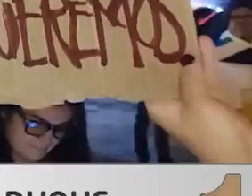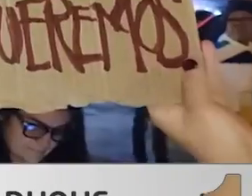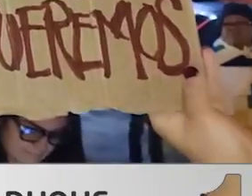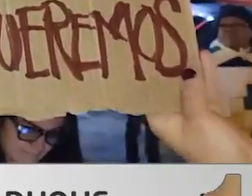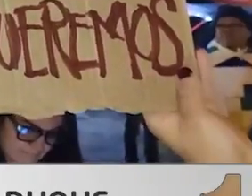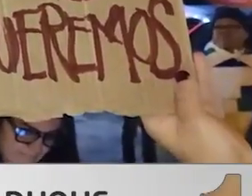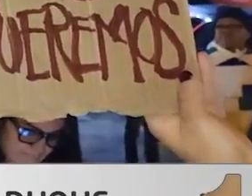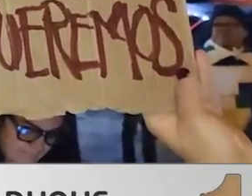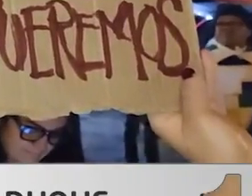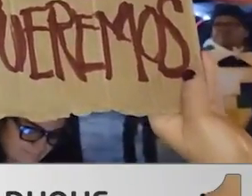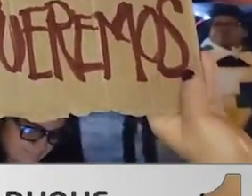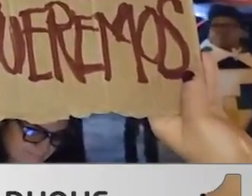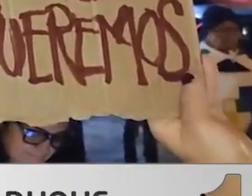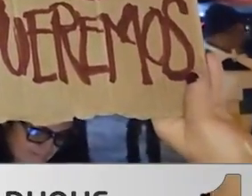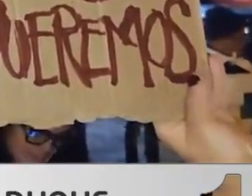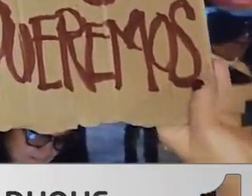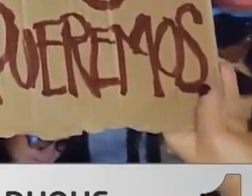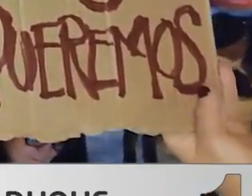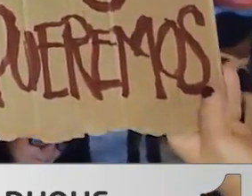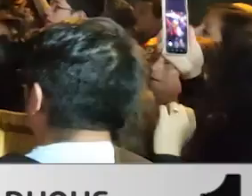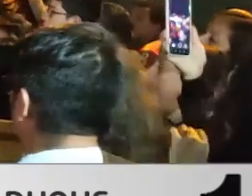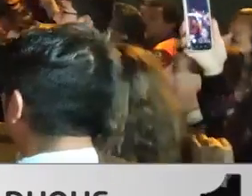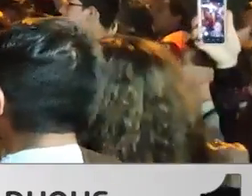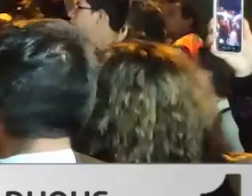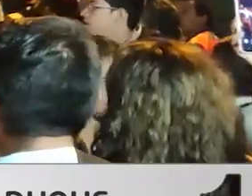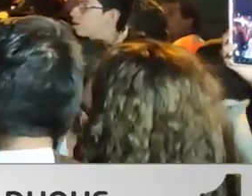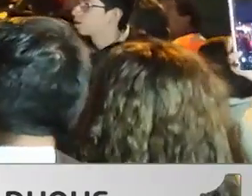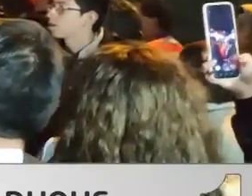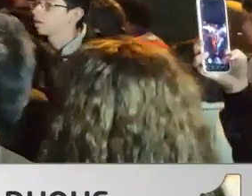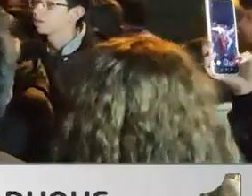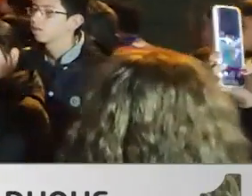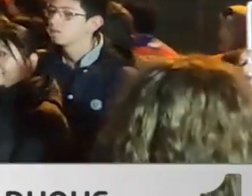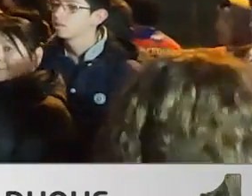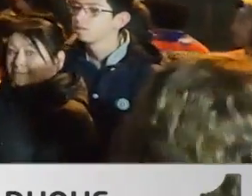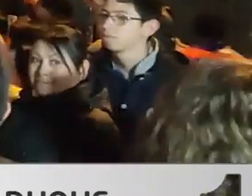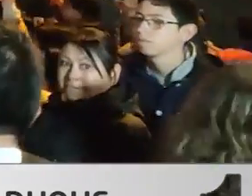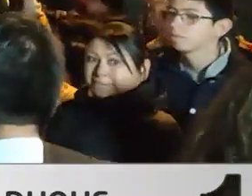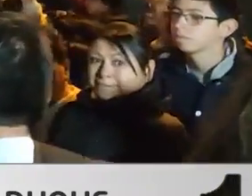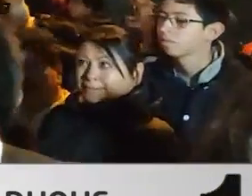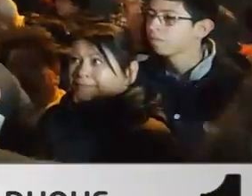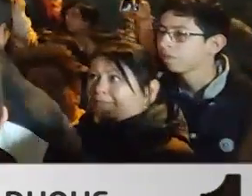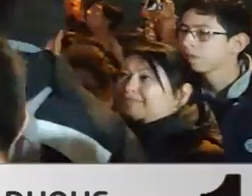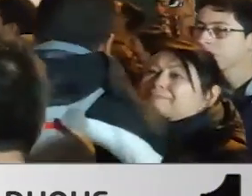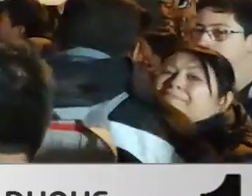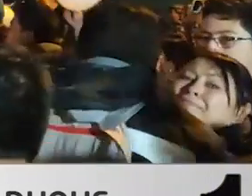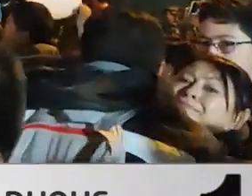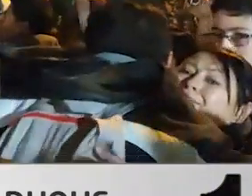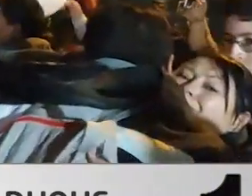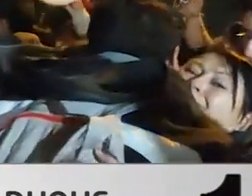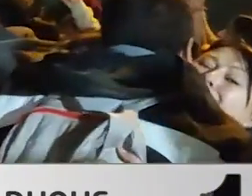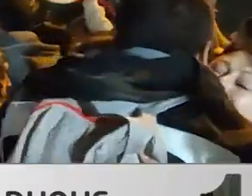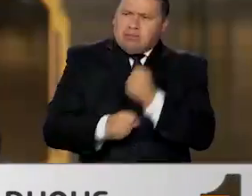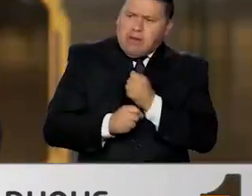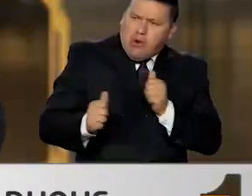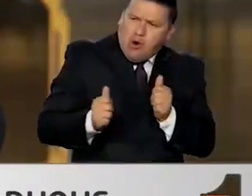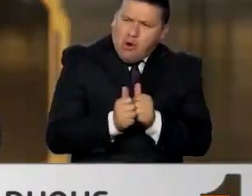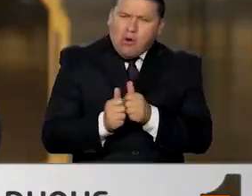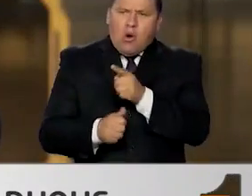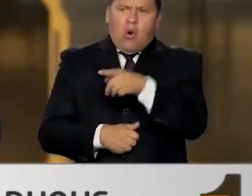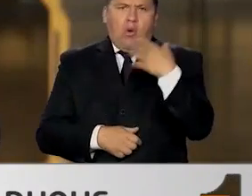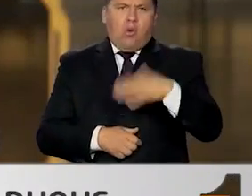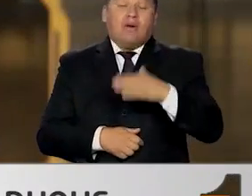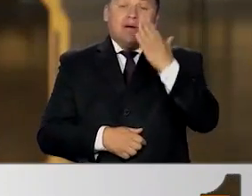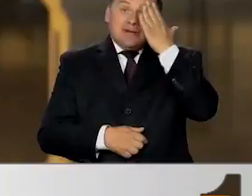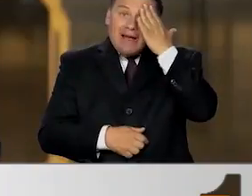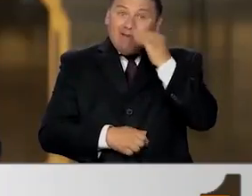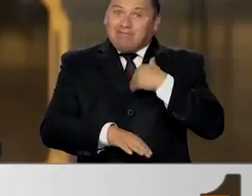siendo doloroso para él y para su gobierno que hayan sido asesinadas personas que dedican su vida a trabajar por los demás. Quiero destacar